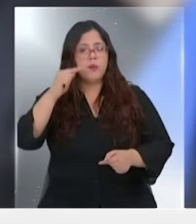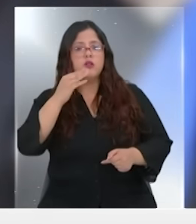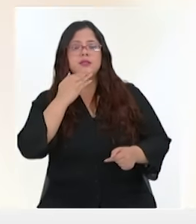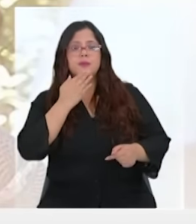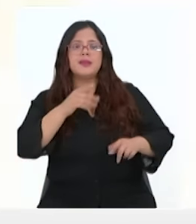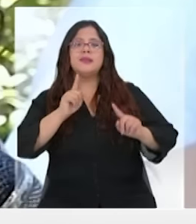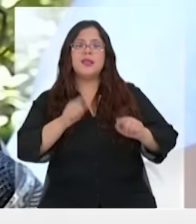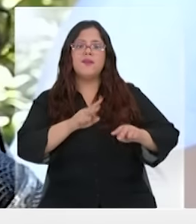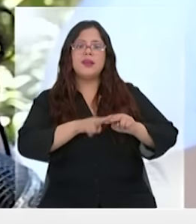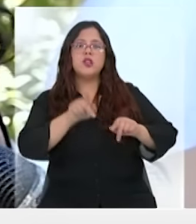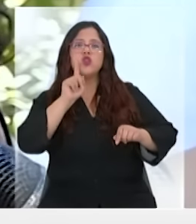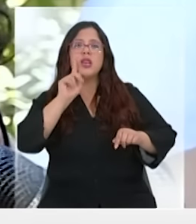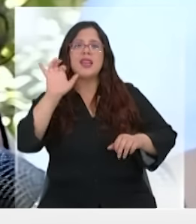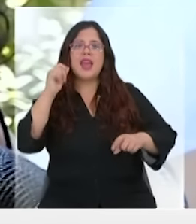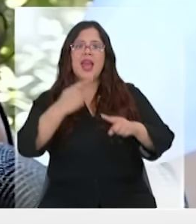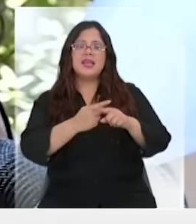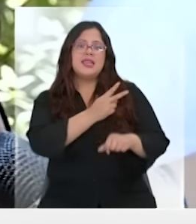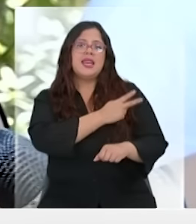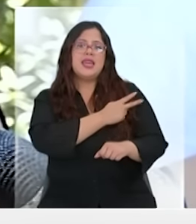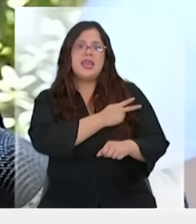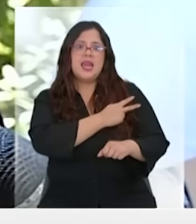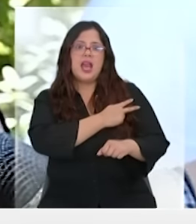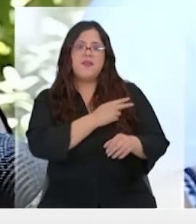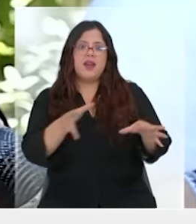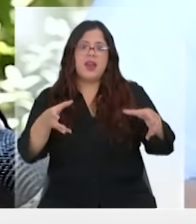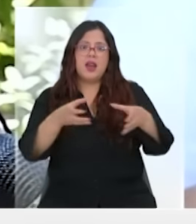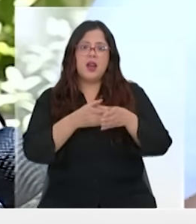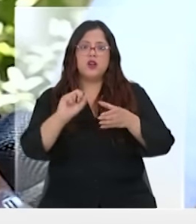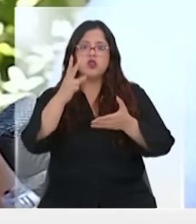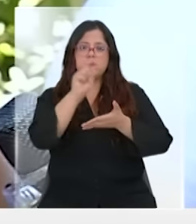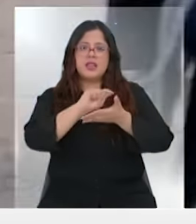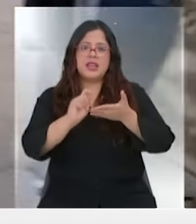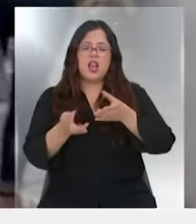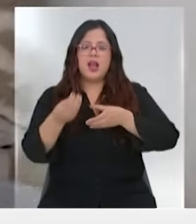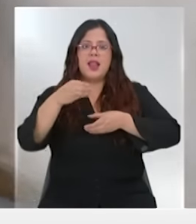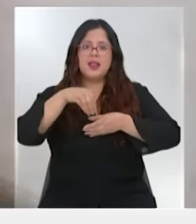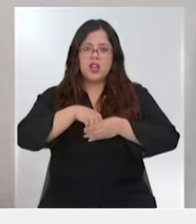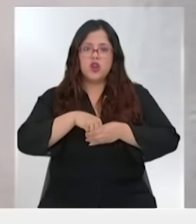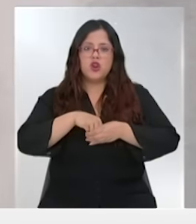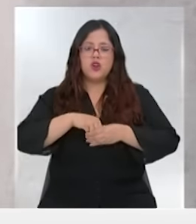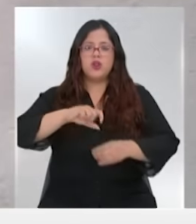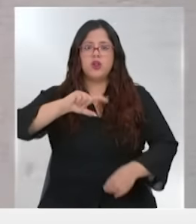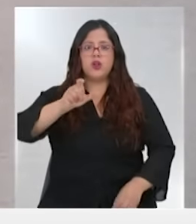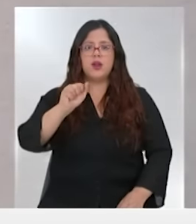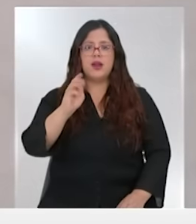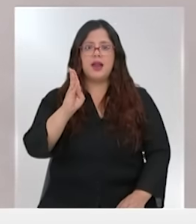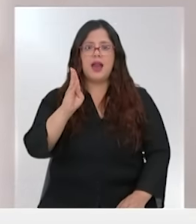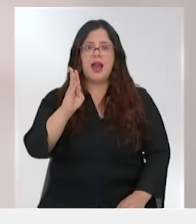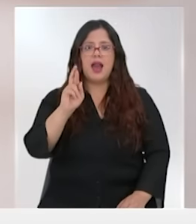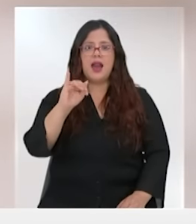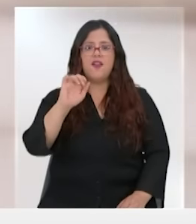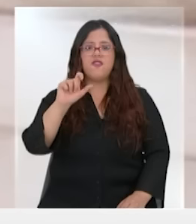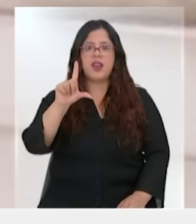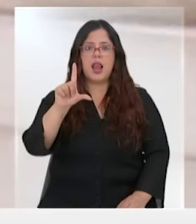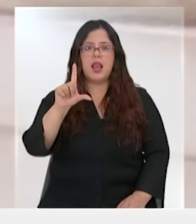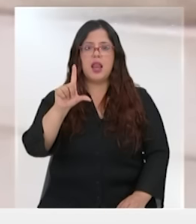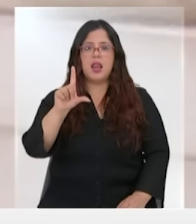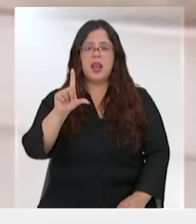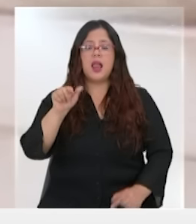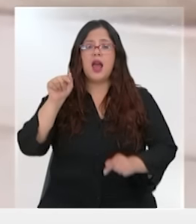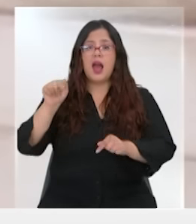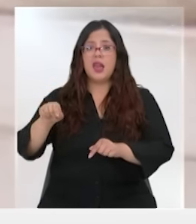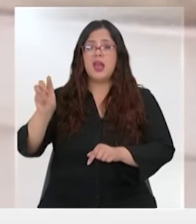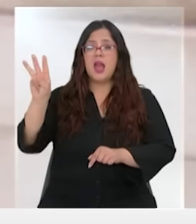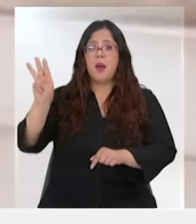tendrá que hacer el ex jefe de gabinete de la Subsecretaría del Interior, Gabriel de la Fuente. Fuentes de